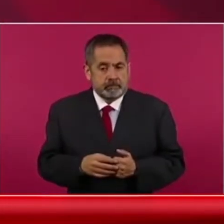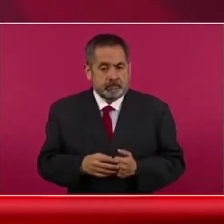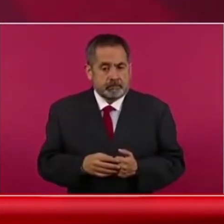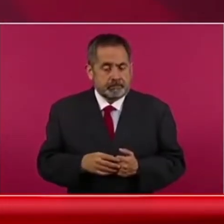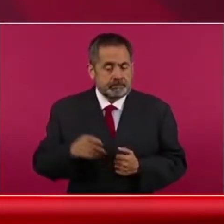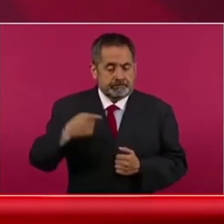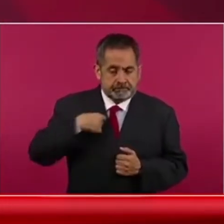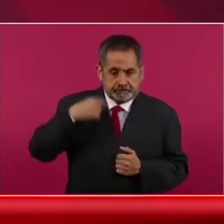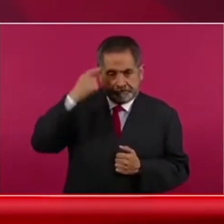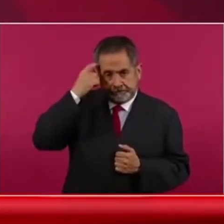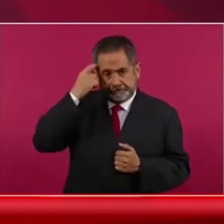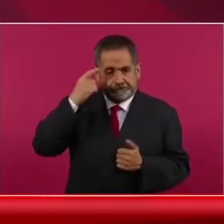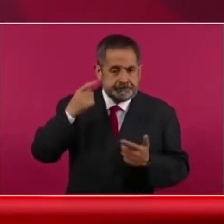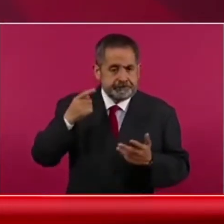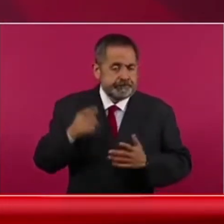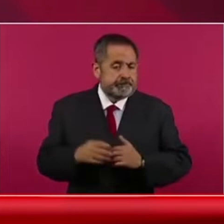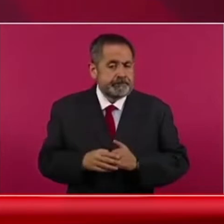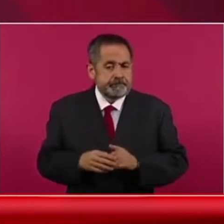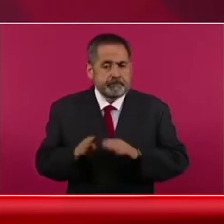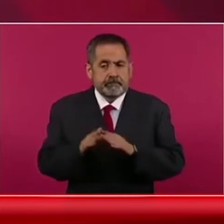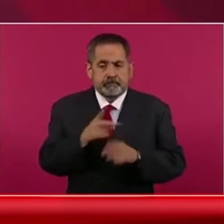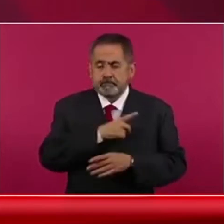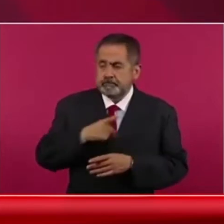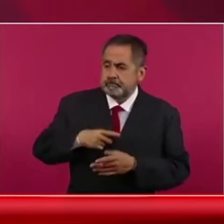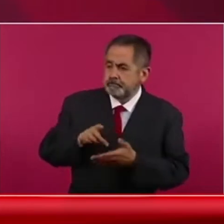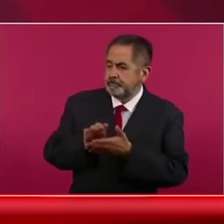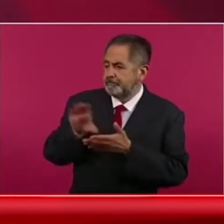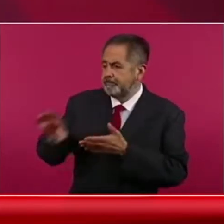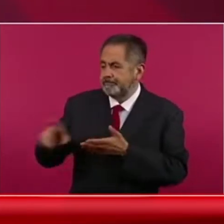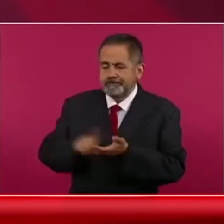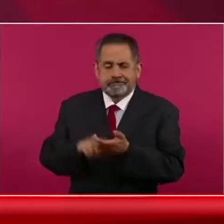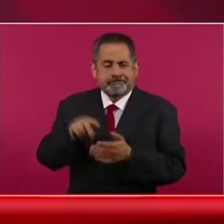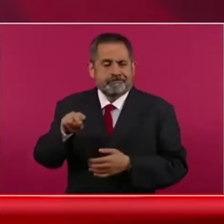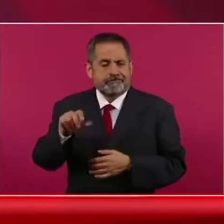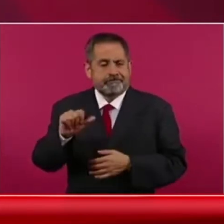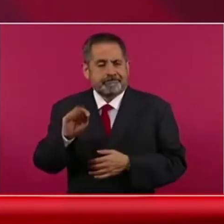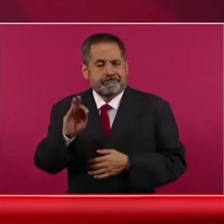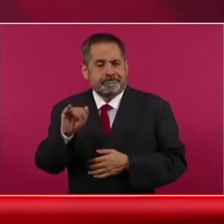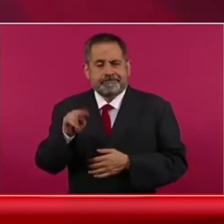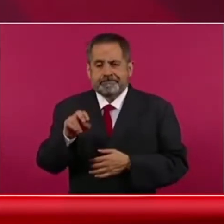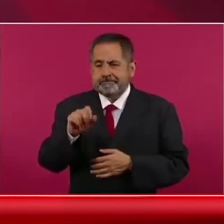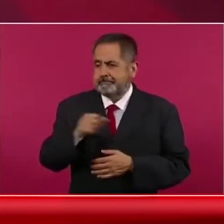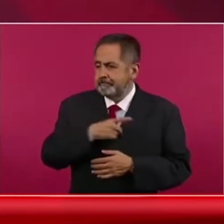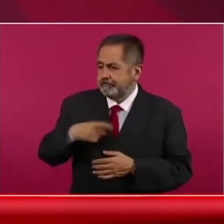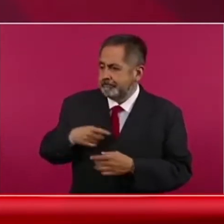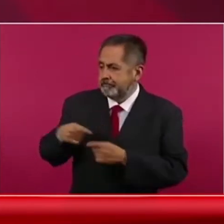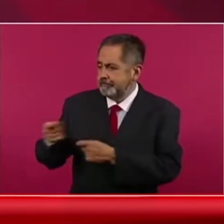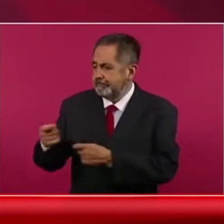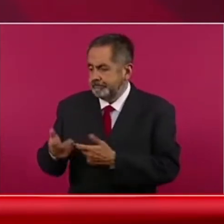tomando en cuenta la deuda de Nacional Financiera